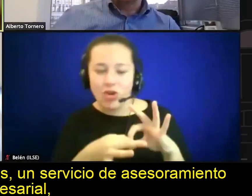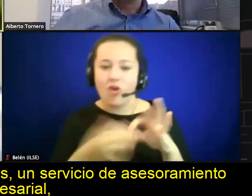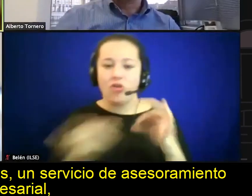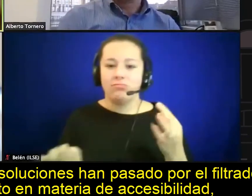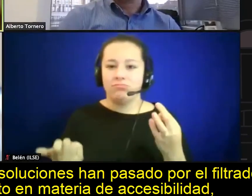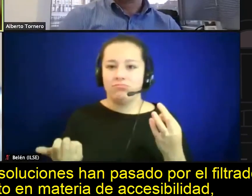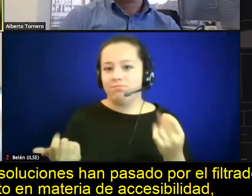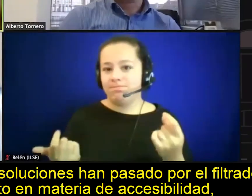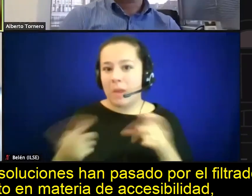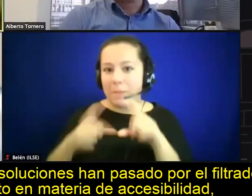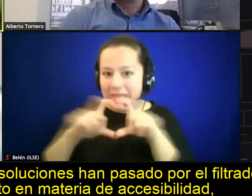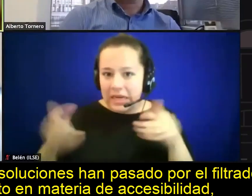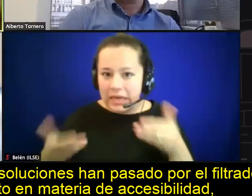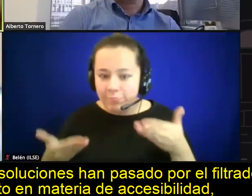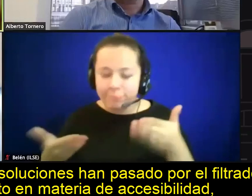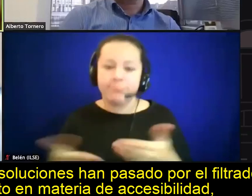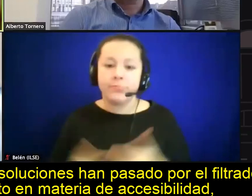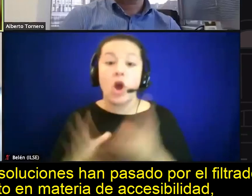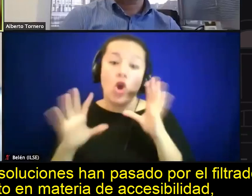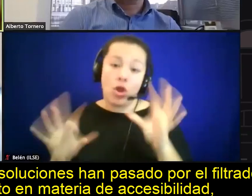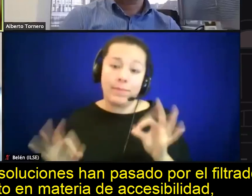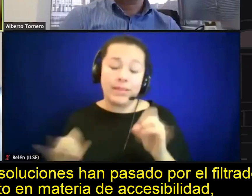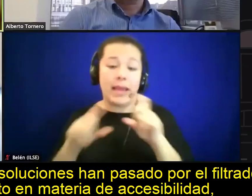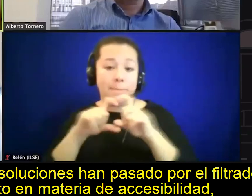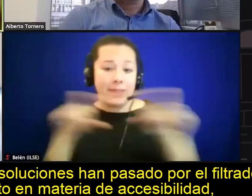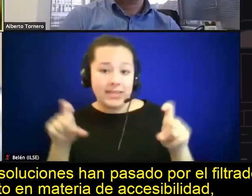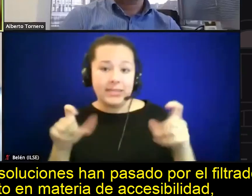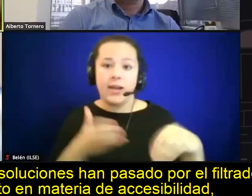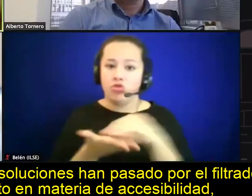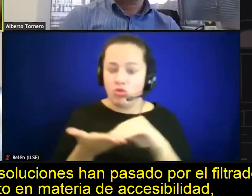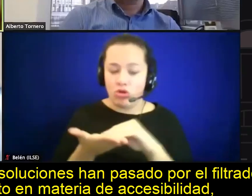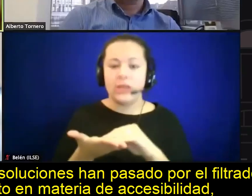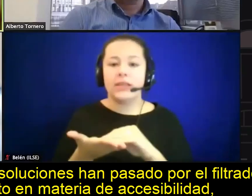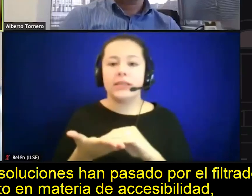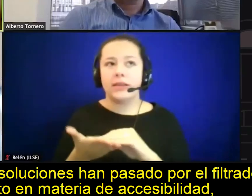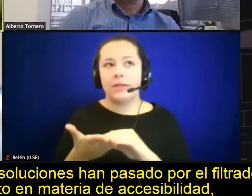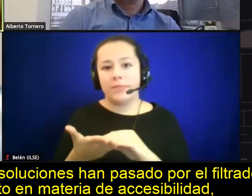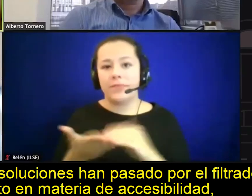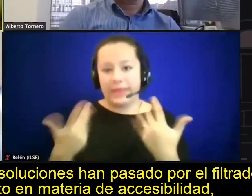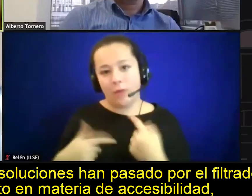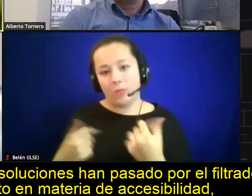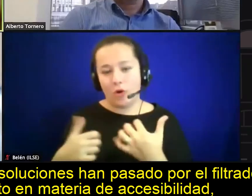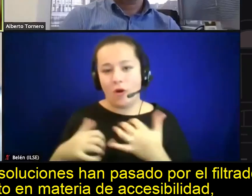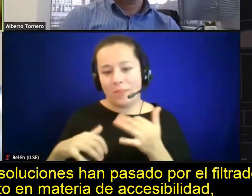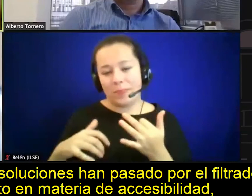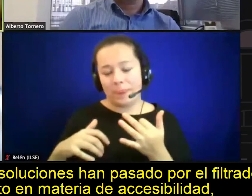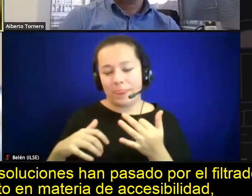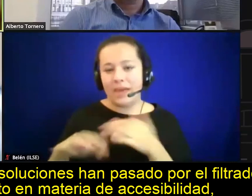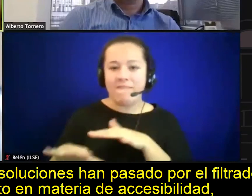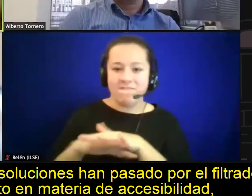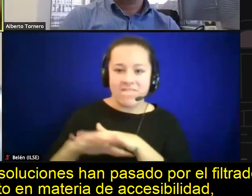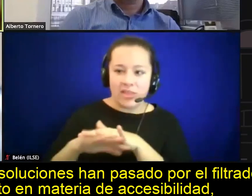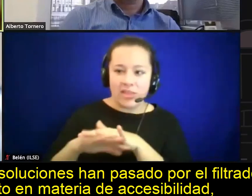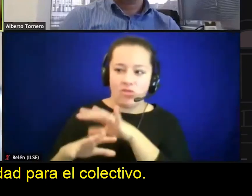Lógicamente, las empresas y las soluciones han pasado por el filtrado de todo